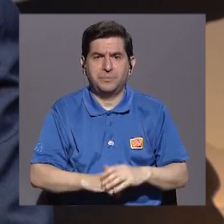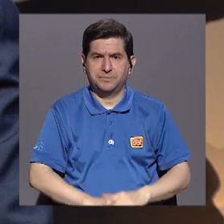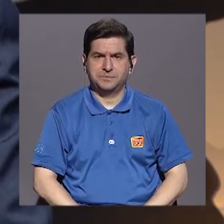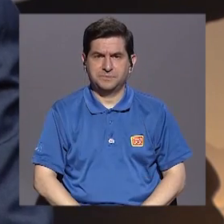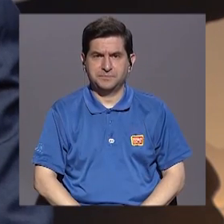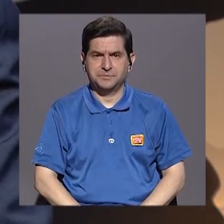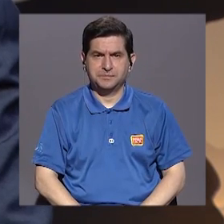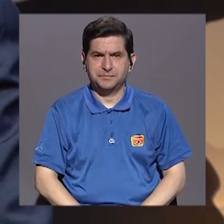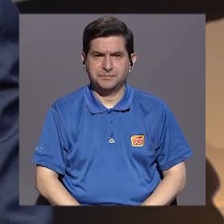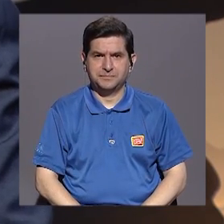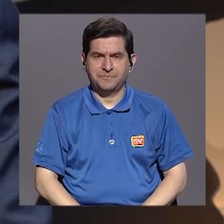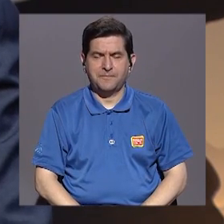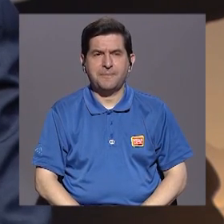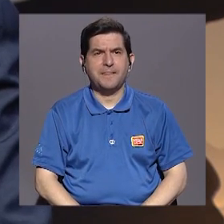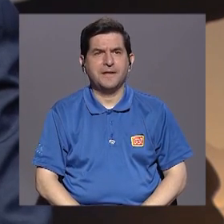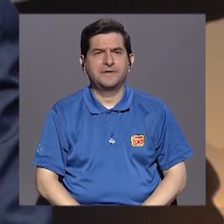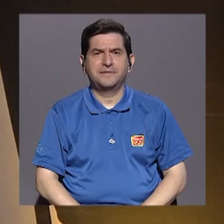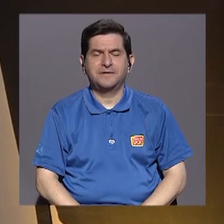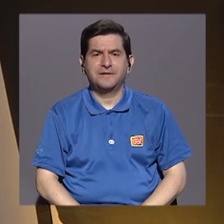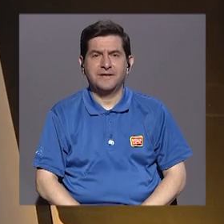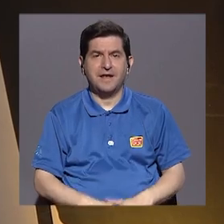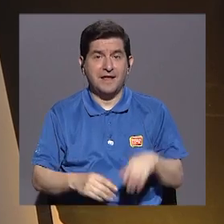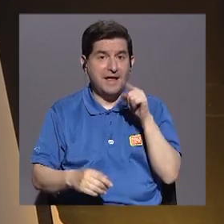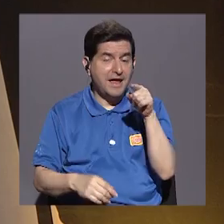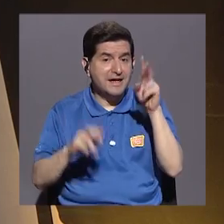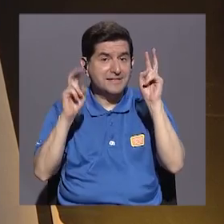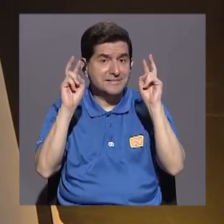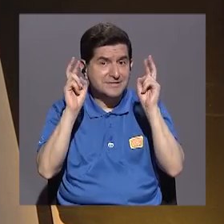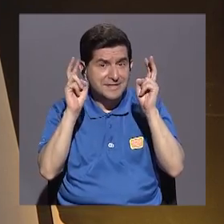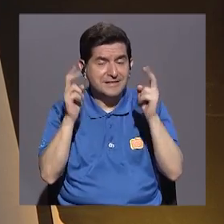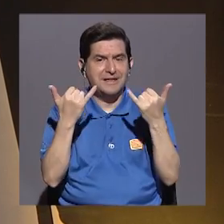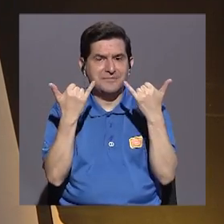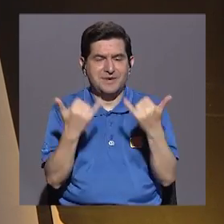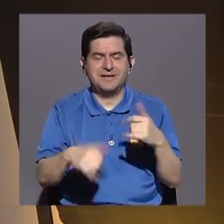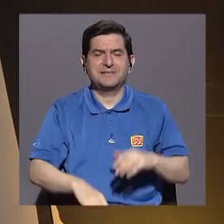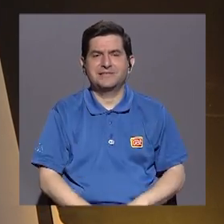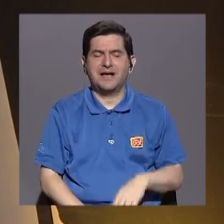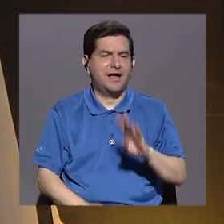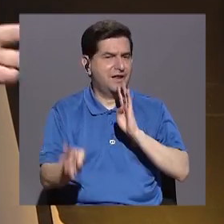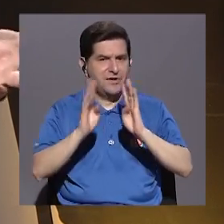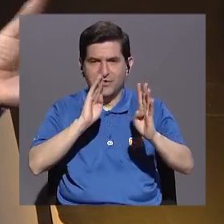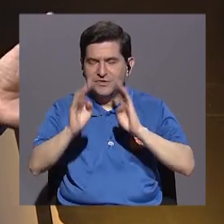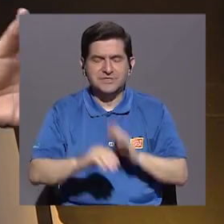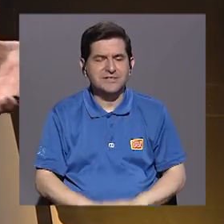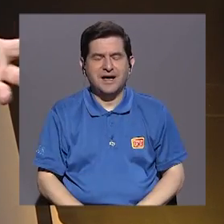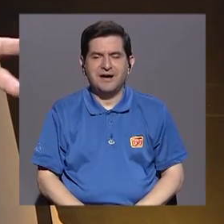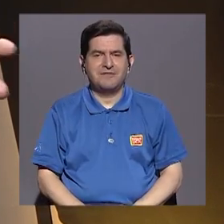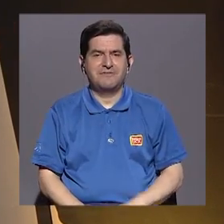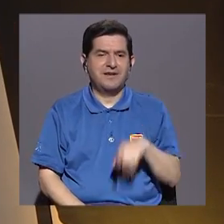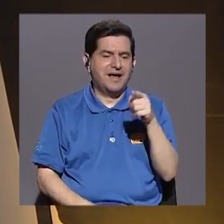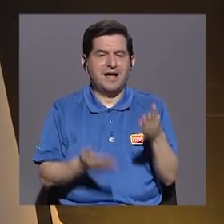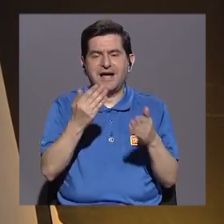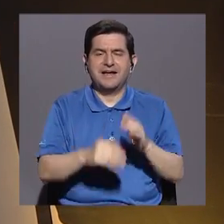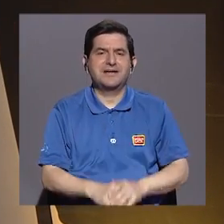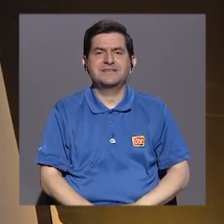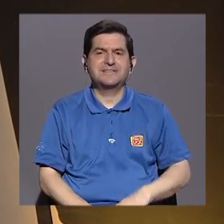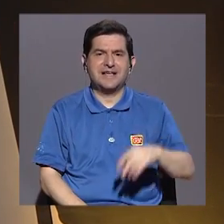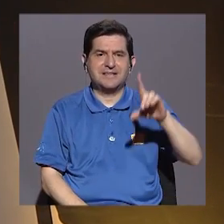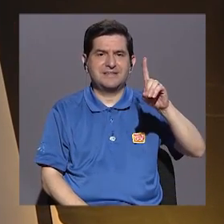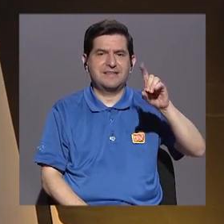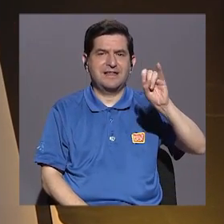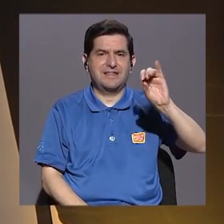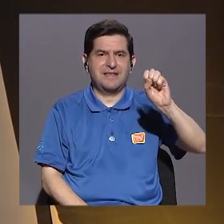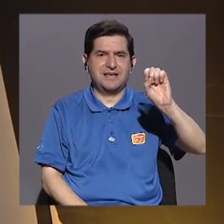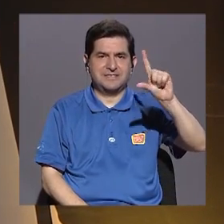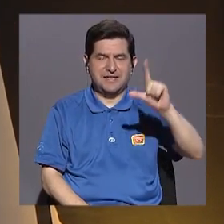en pocas palabras entramos en una época en la que ya no hablamos de voto y difícil sino que empezamos a hablar de la